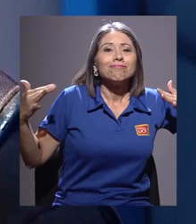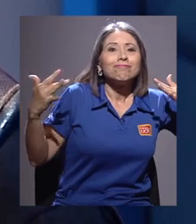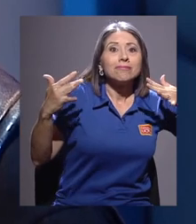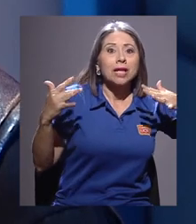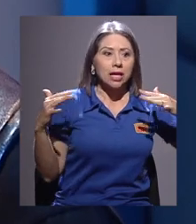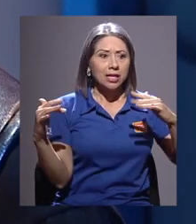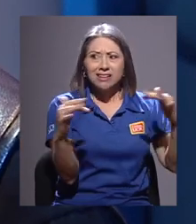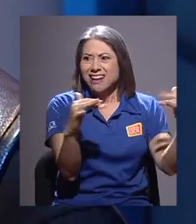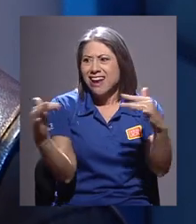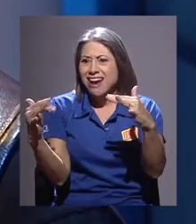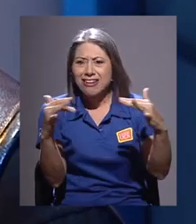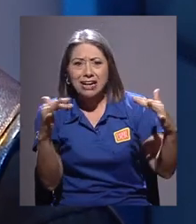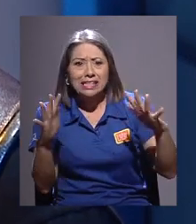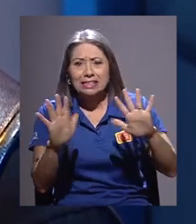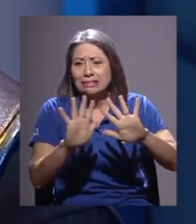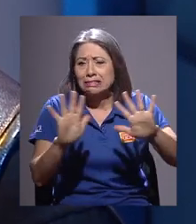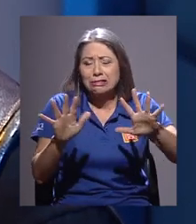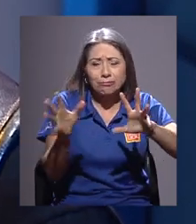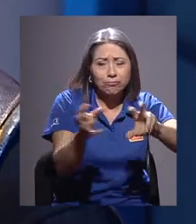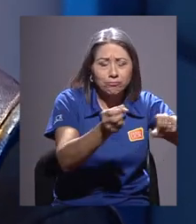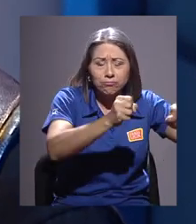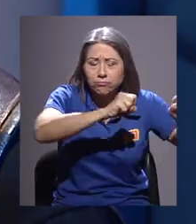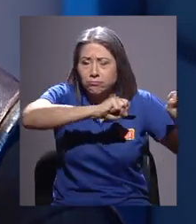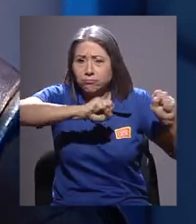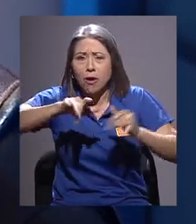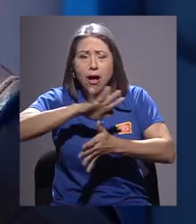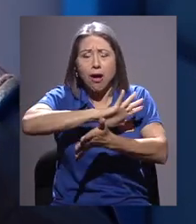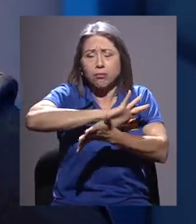punta y no dejaría una,